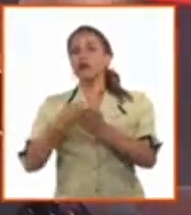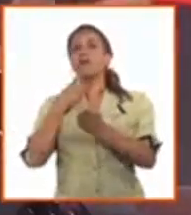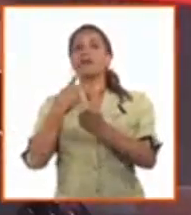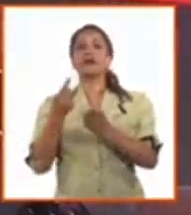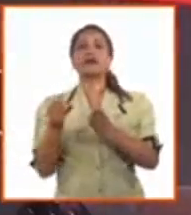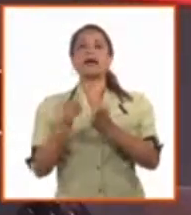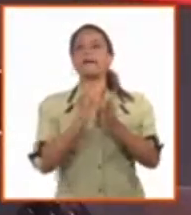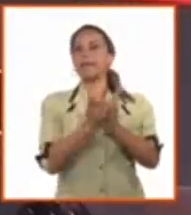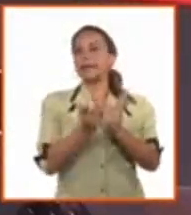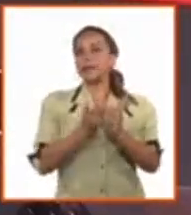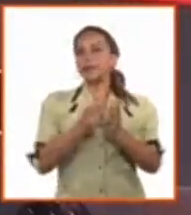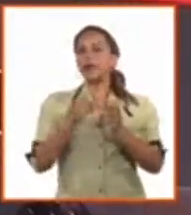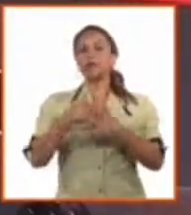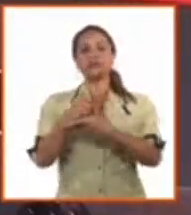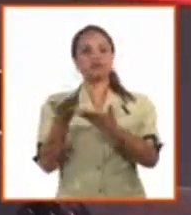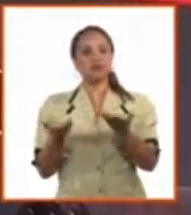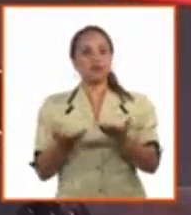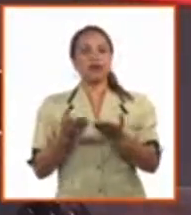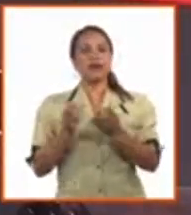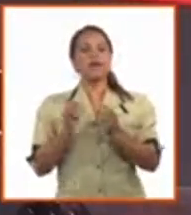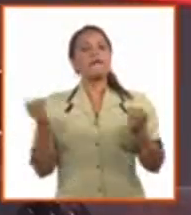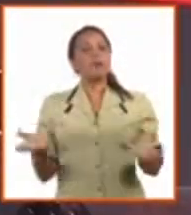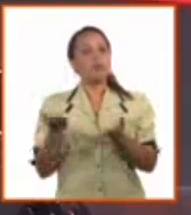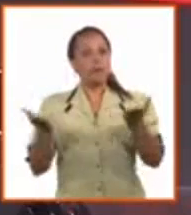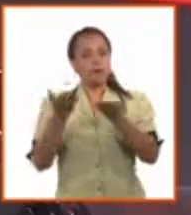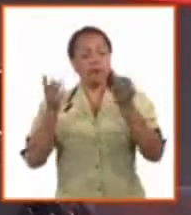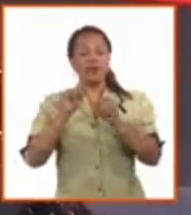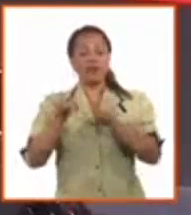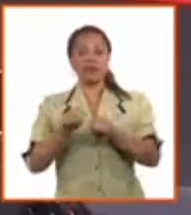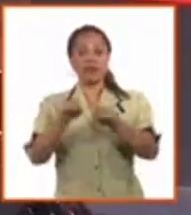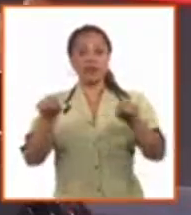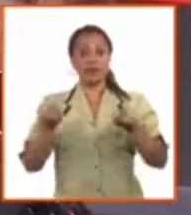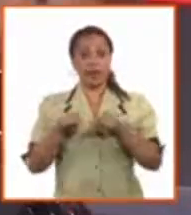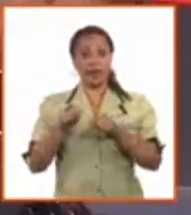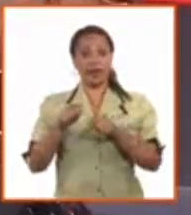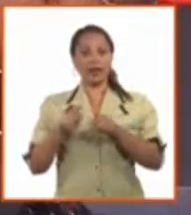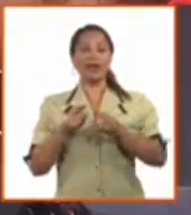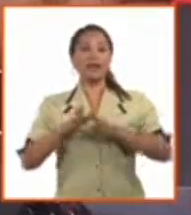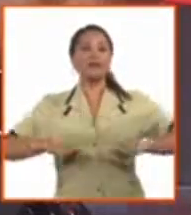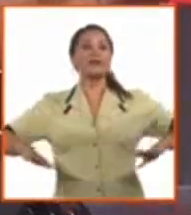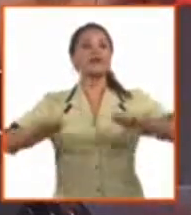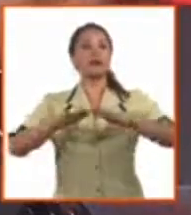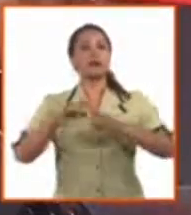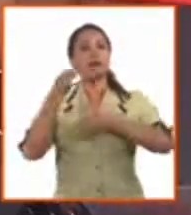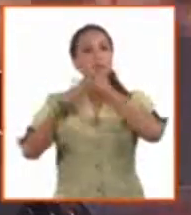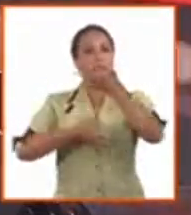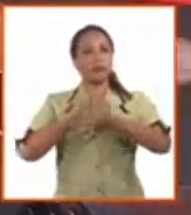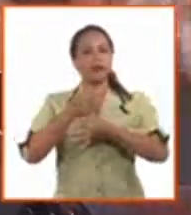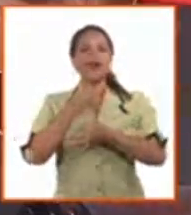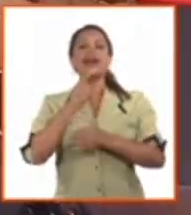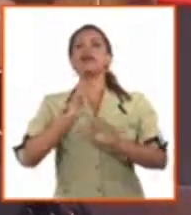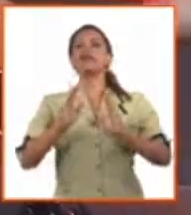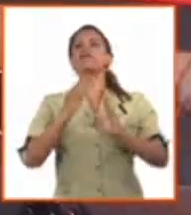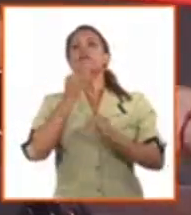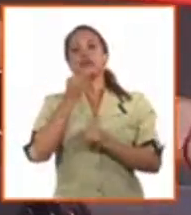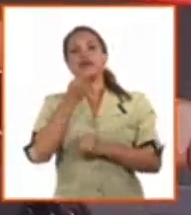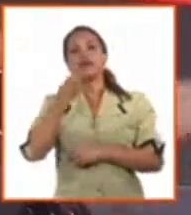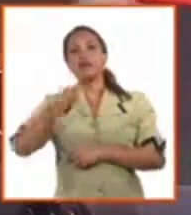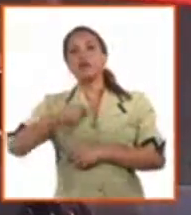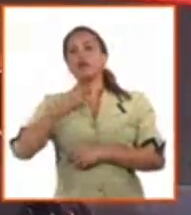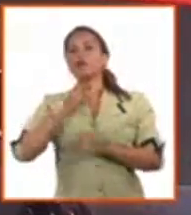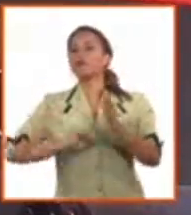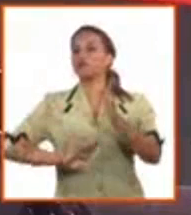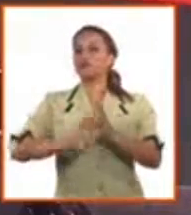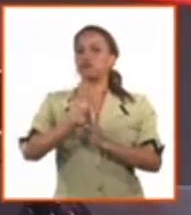aplicación que ha sido también promovida en estos en estos espacios y es parte de lo que tenemos que seguir potenciando